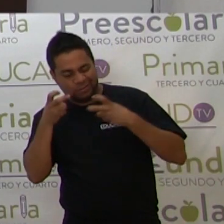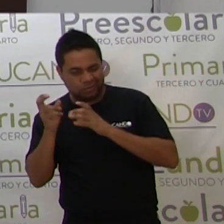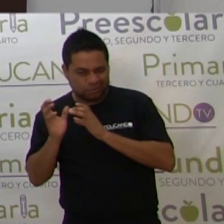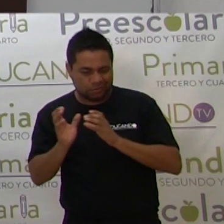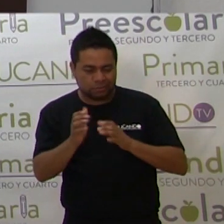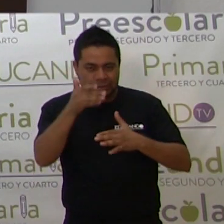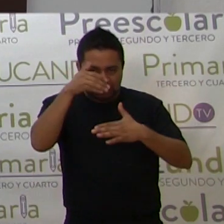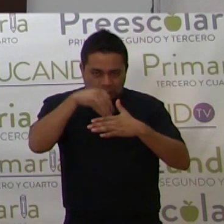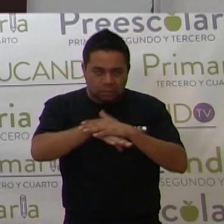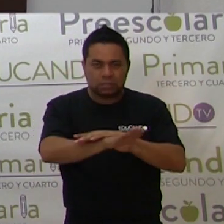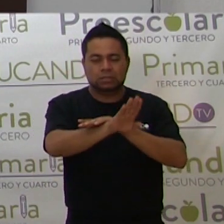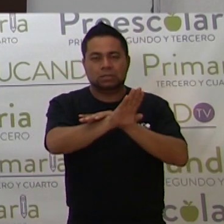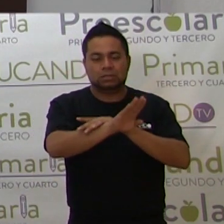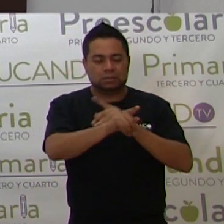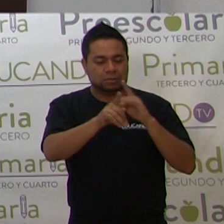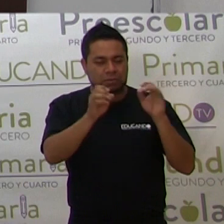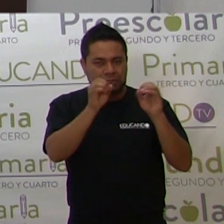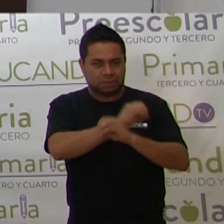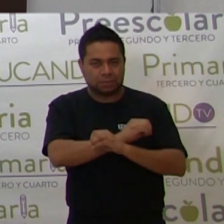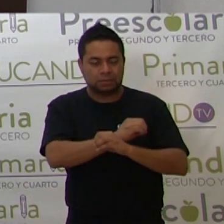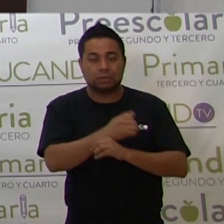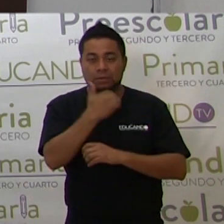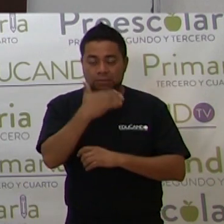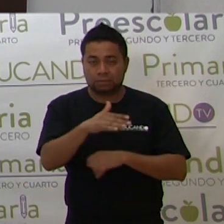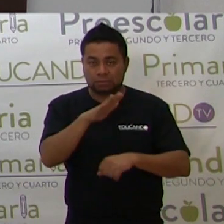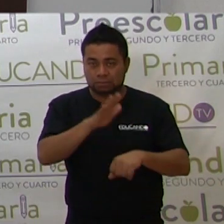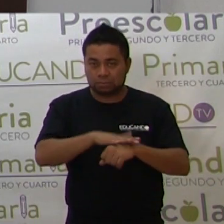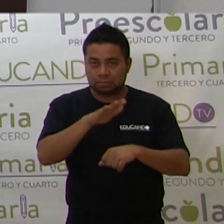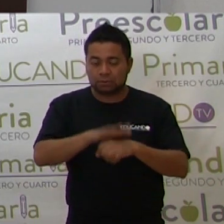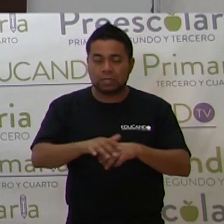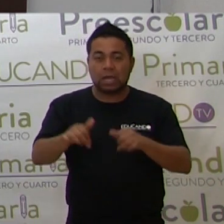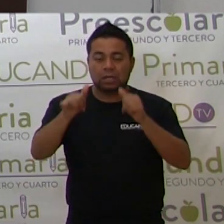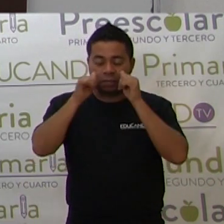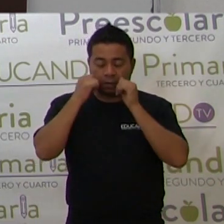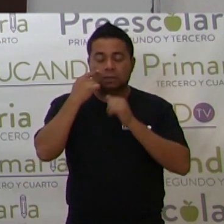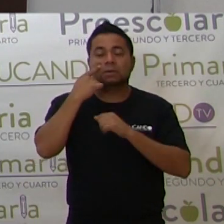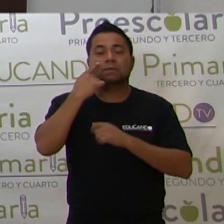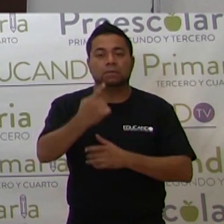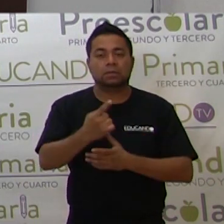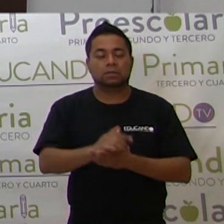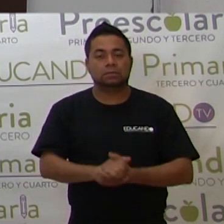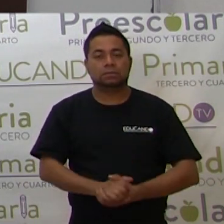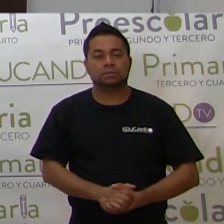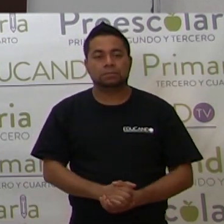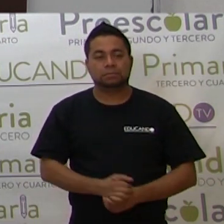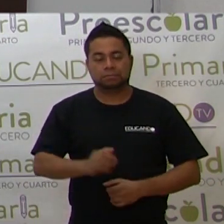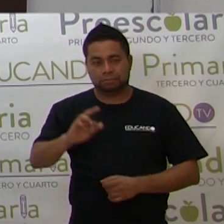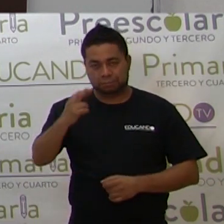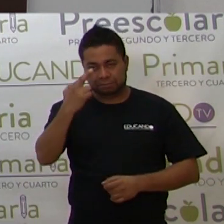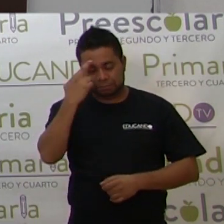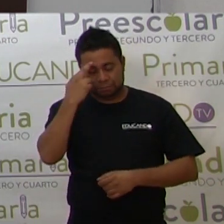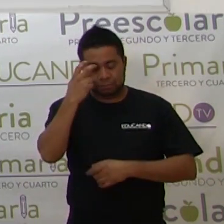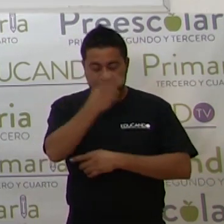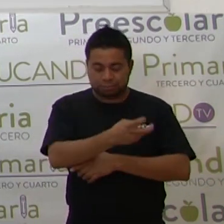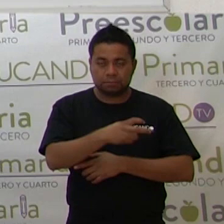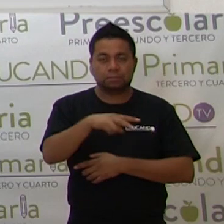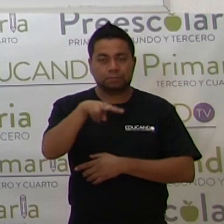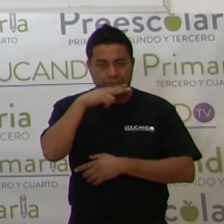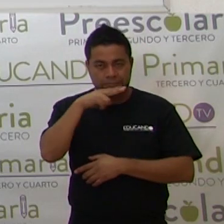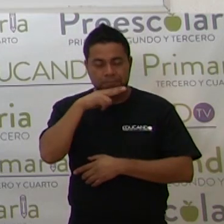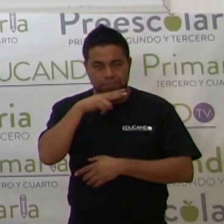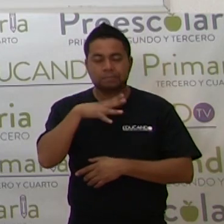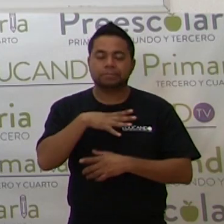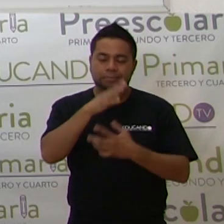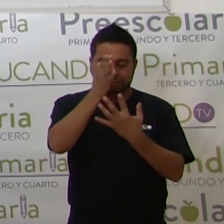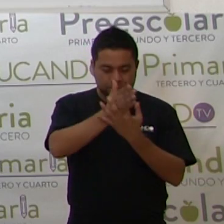oscura. ¿Bien? Atención, niños y niñas. Recuerda que los verbos tienen una